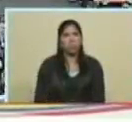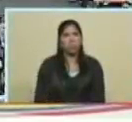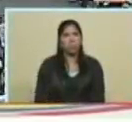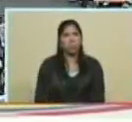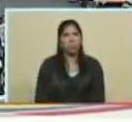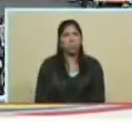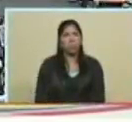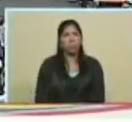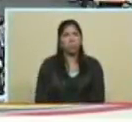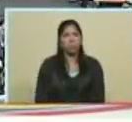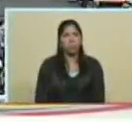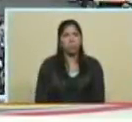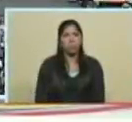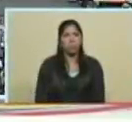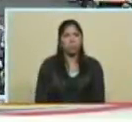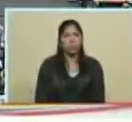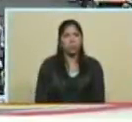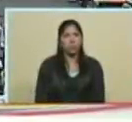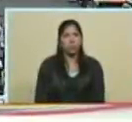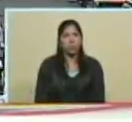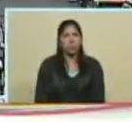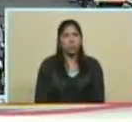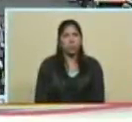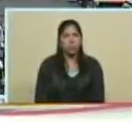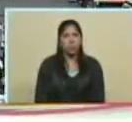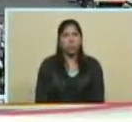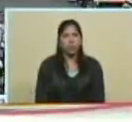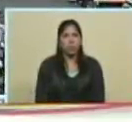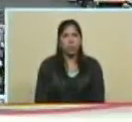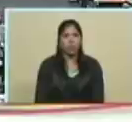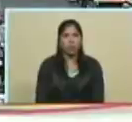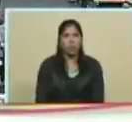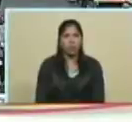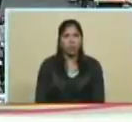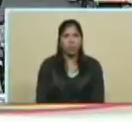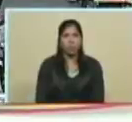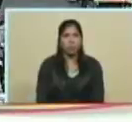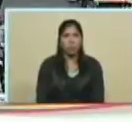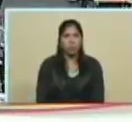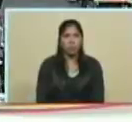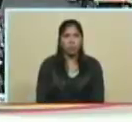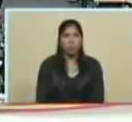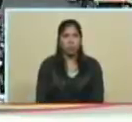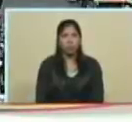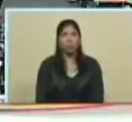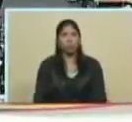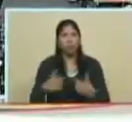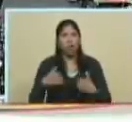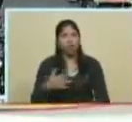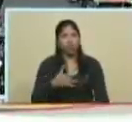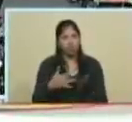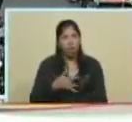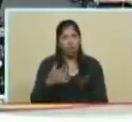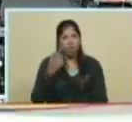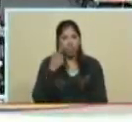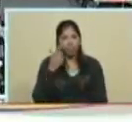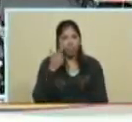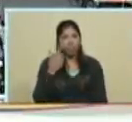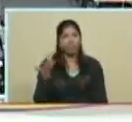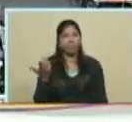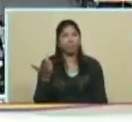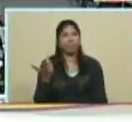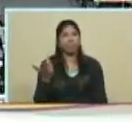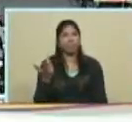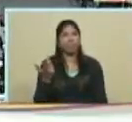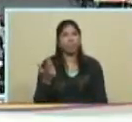Así va a ser. Lo sé. Lo veo. Y lo veo con lo más grande que puede